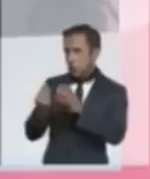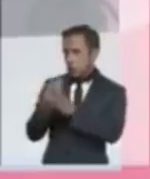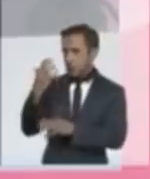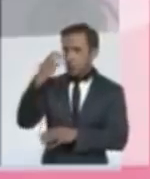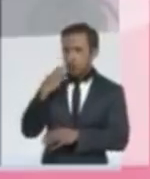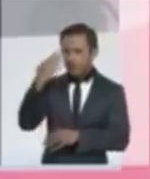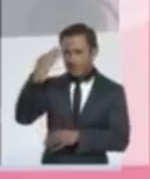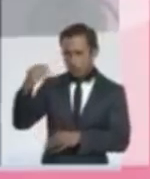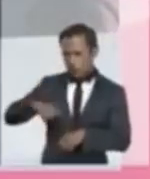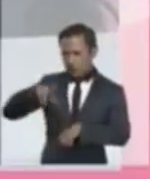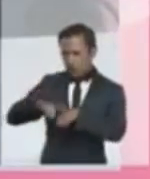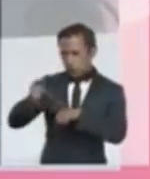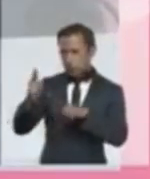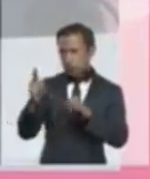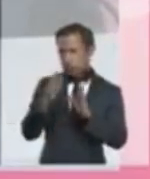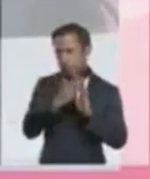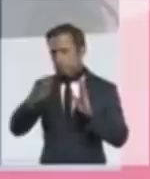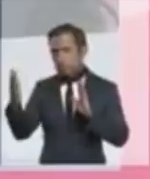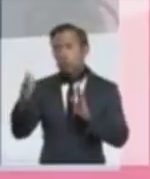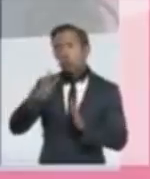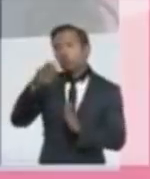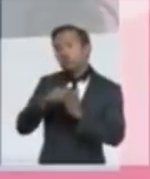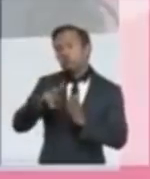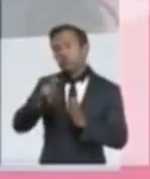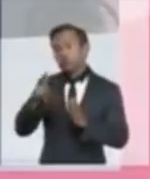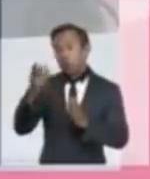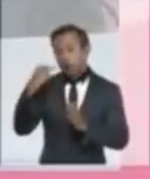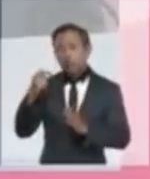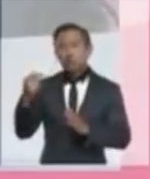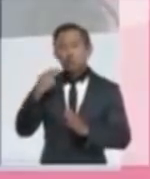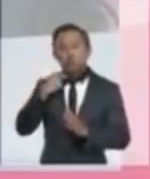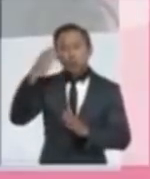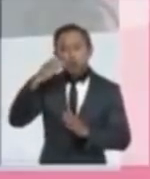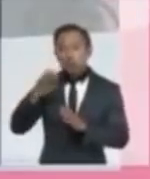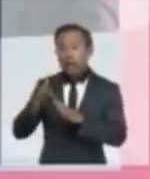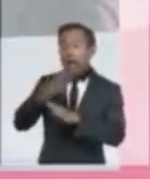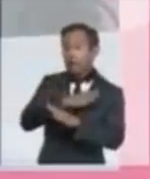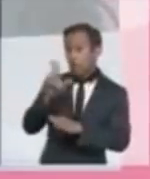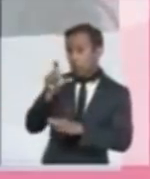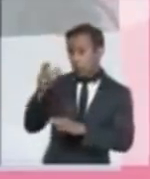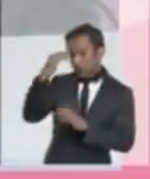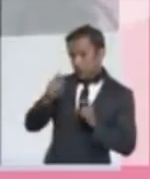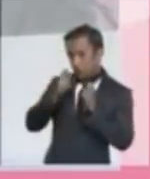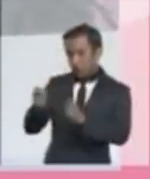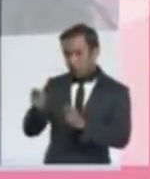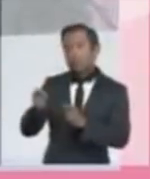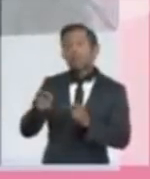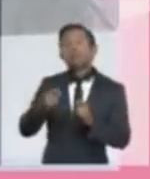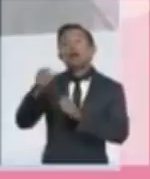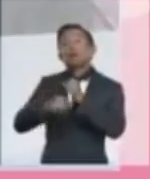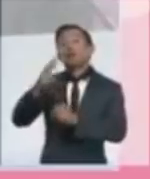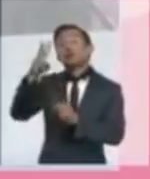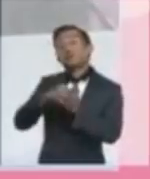Hubo 451 homicidios dolosos en 2015, cuando usted asumió el poder, 644 en